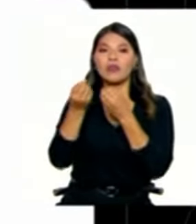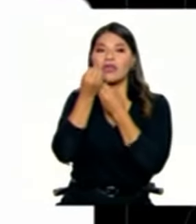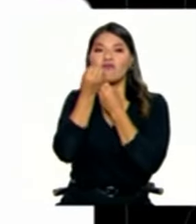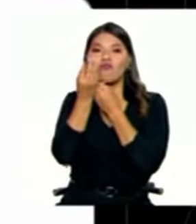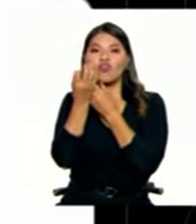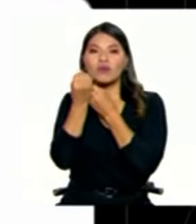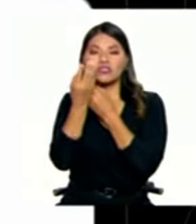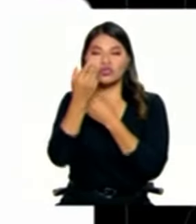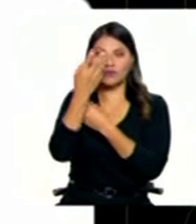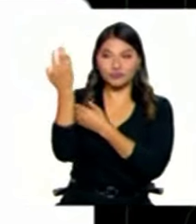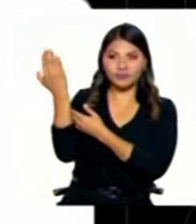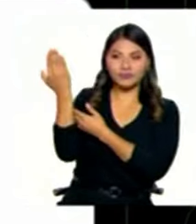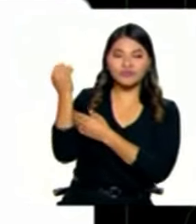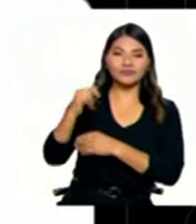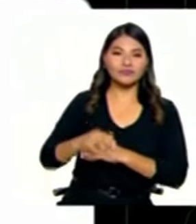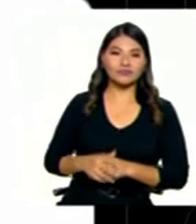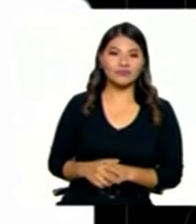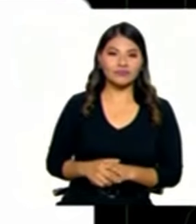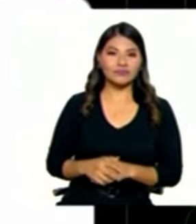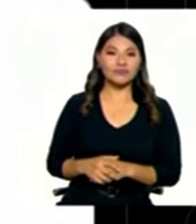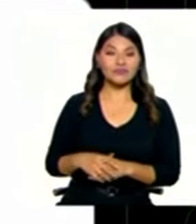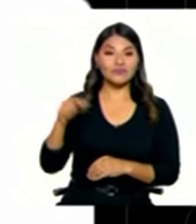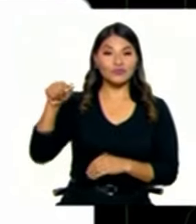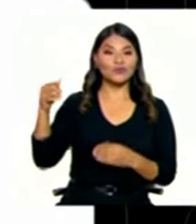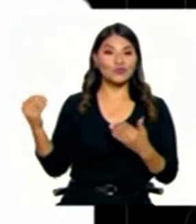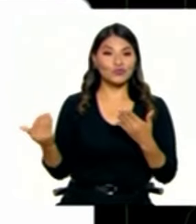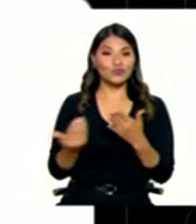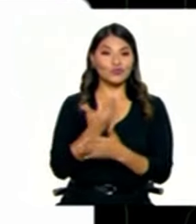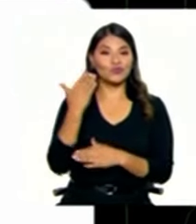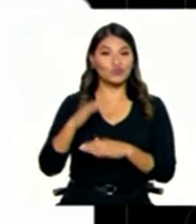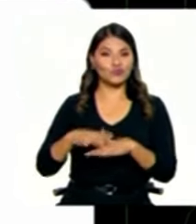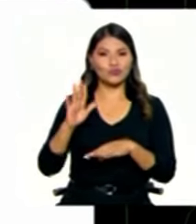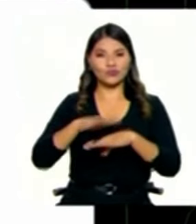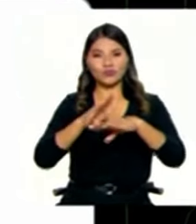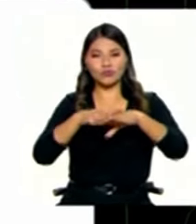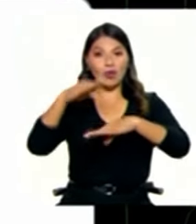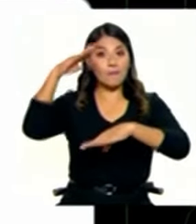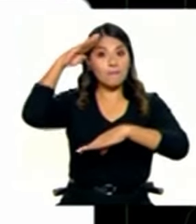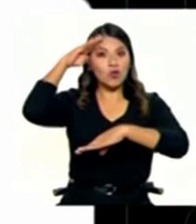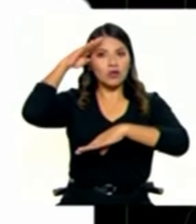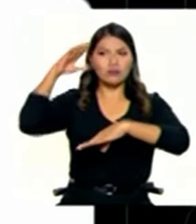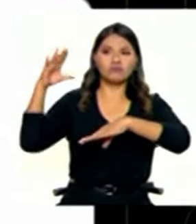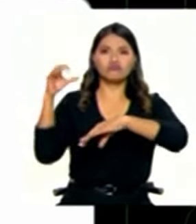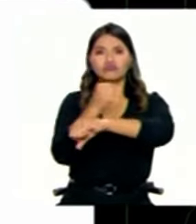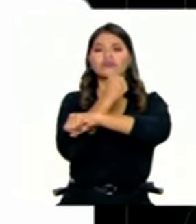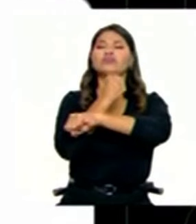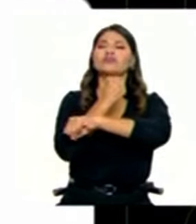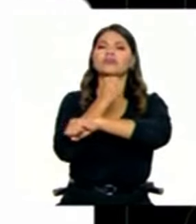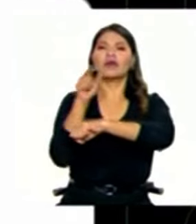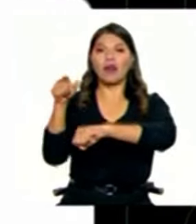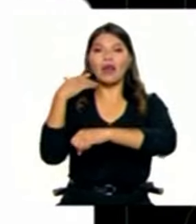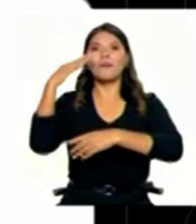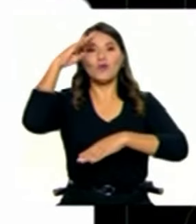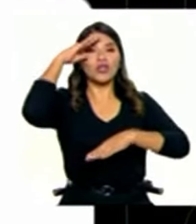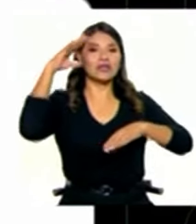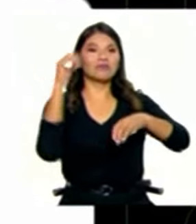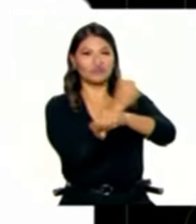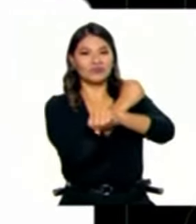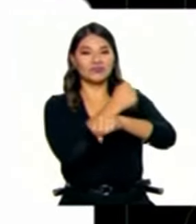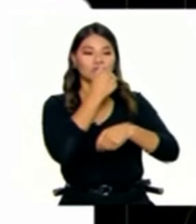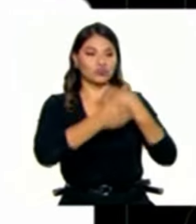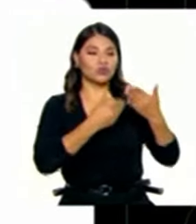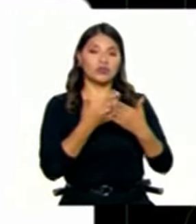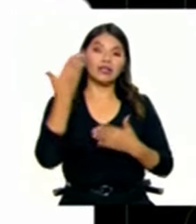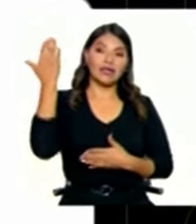Dice lo siguiente, ya lo vemos en imágenes: en un nuevo golpe a la policía, la policía capturó a José